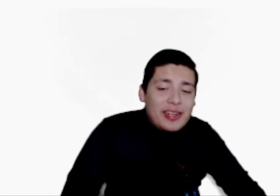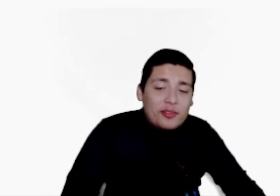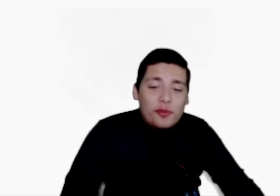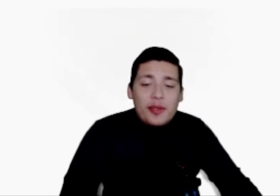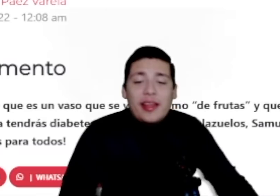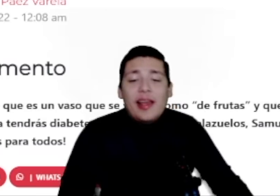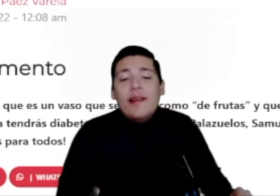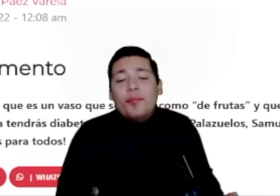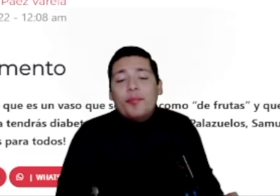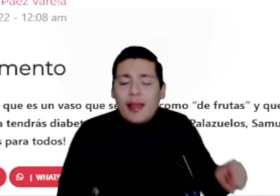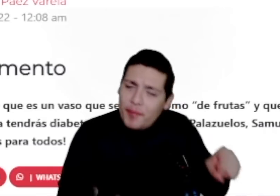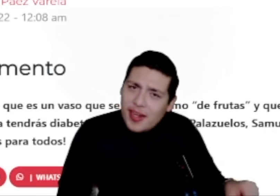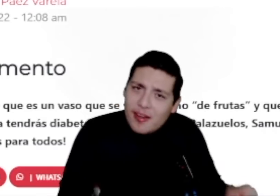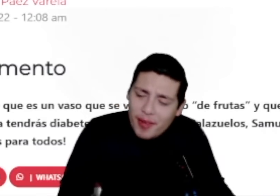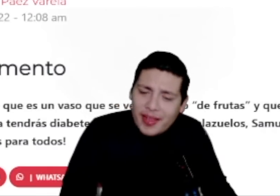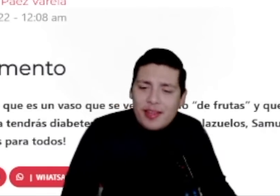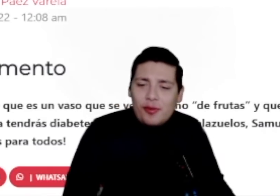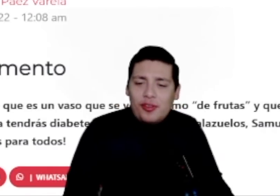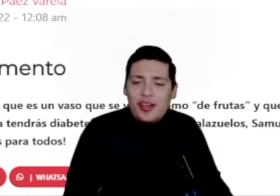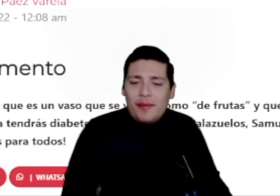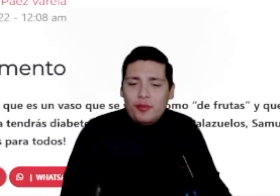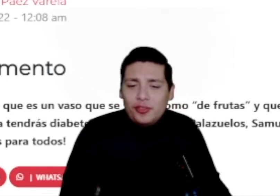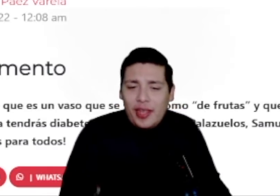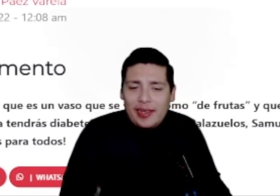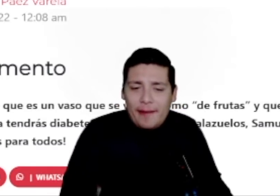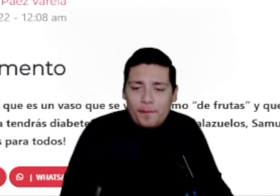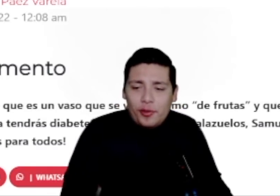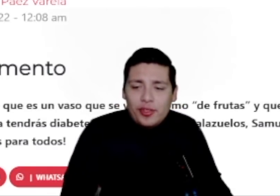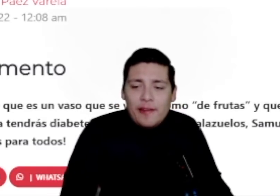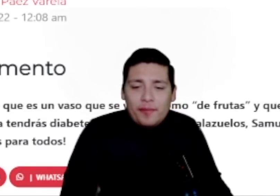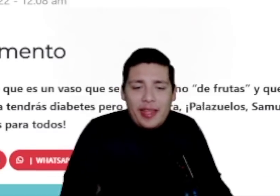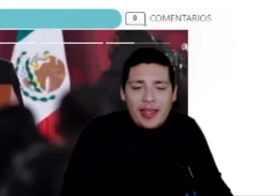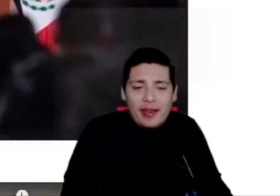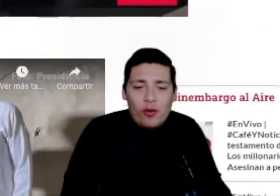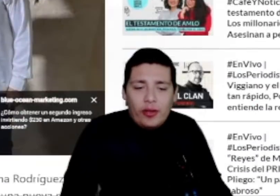embargo, se les olvida que también en México tenemos